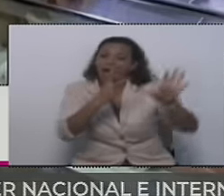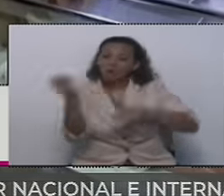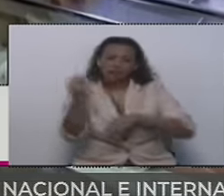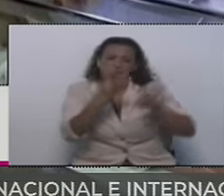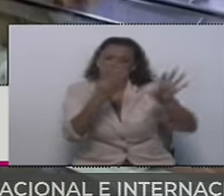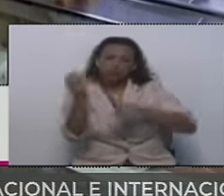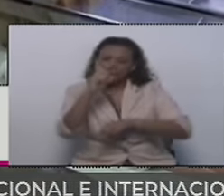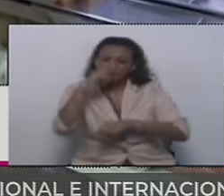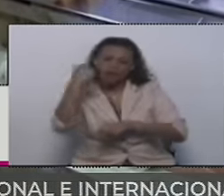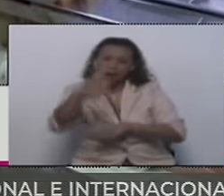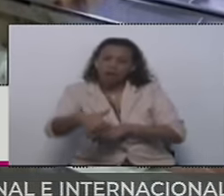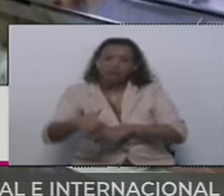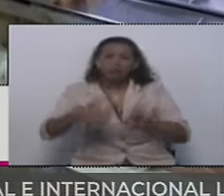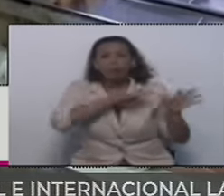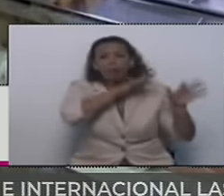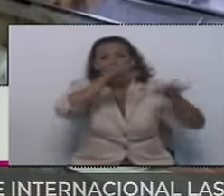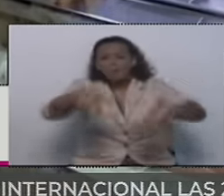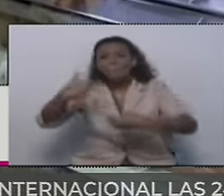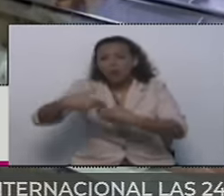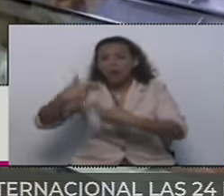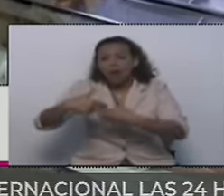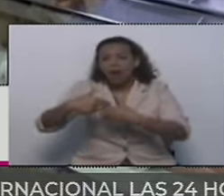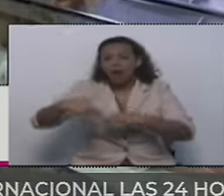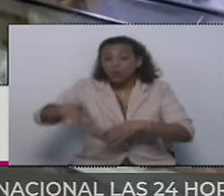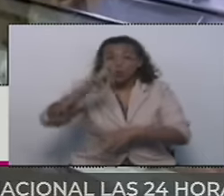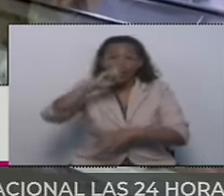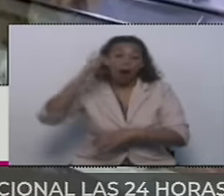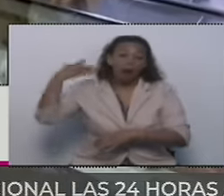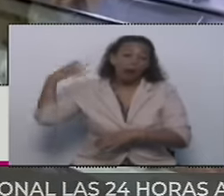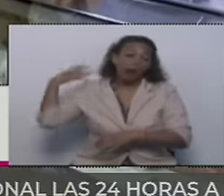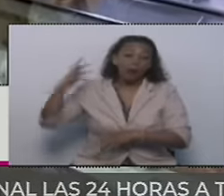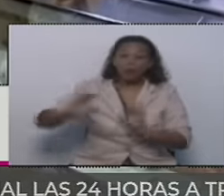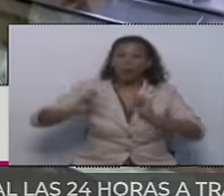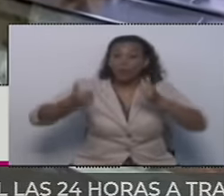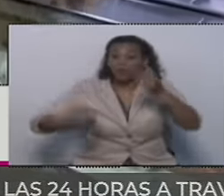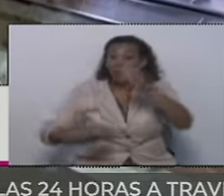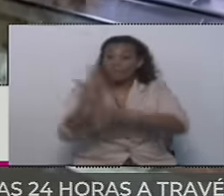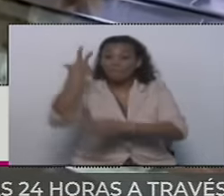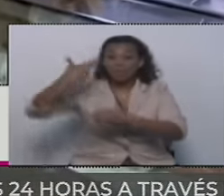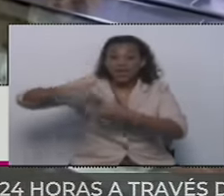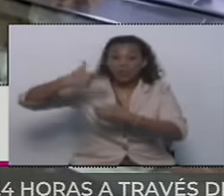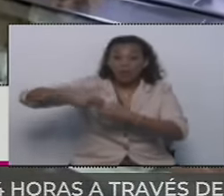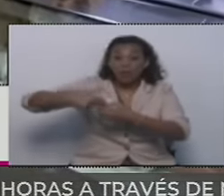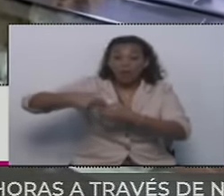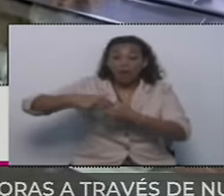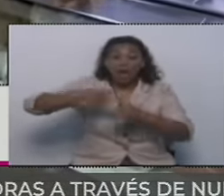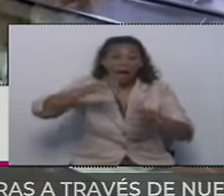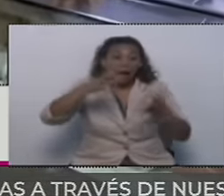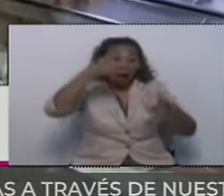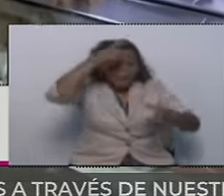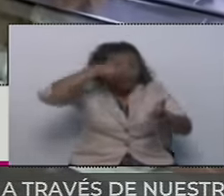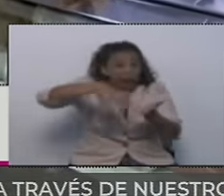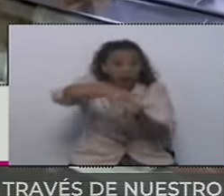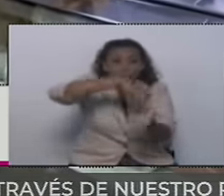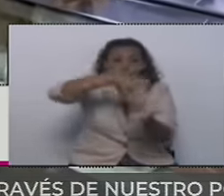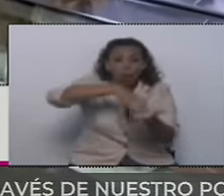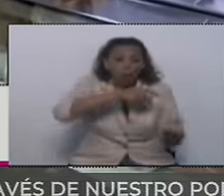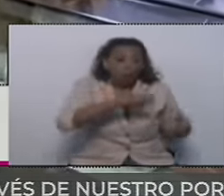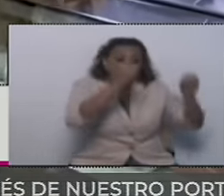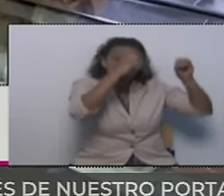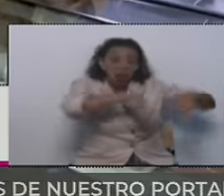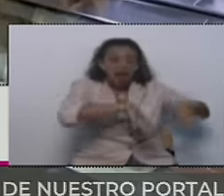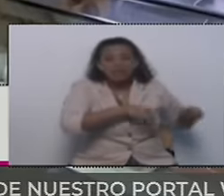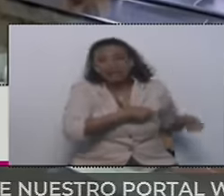años, con la migración petrolera. Cuando apareció el petróleo, se acabó toda la actividad agrícola, abandonaron el